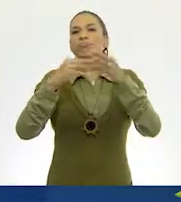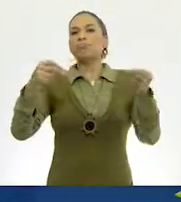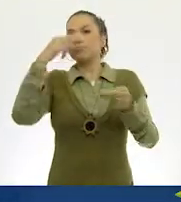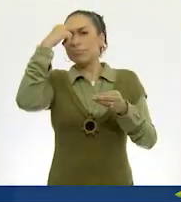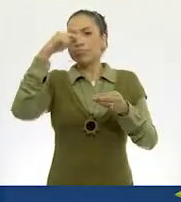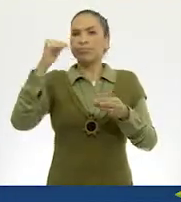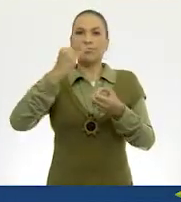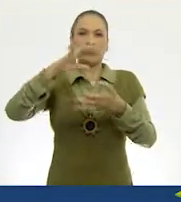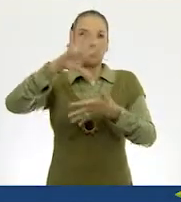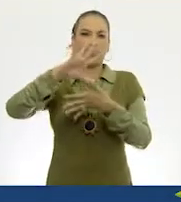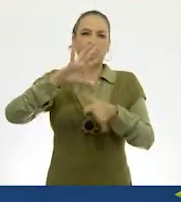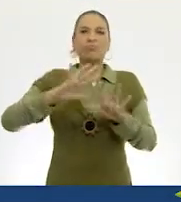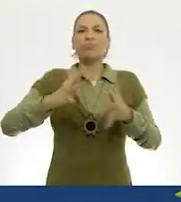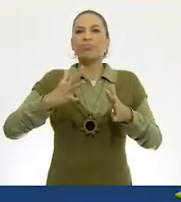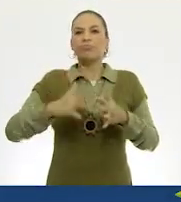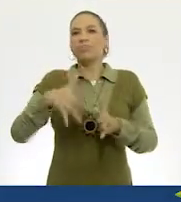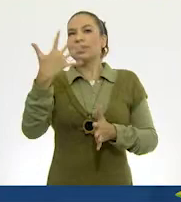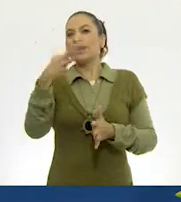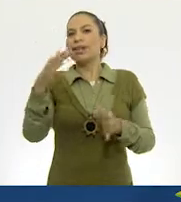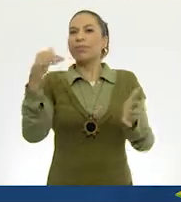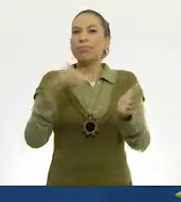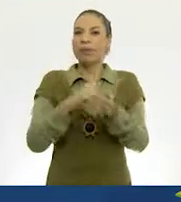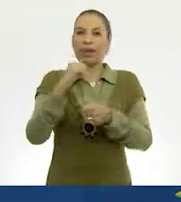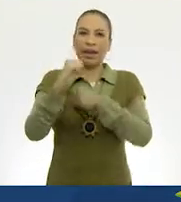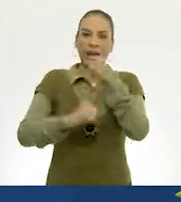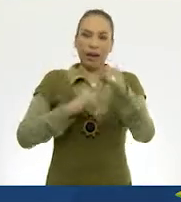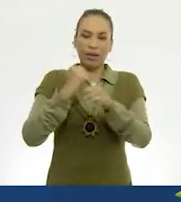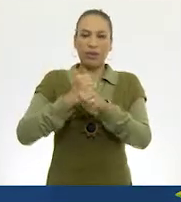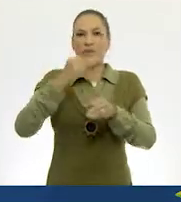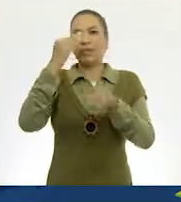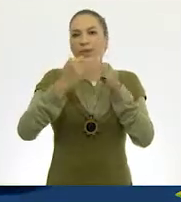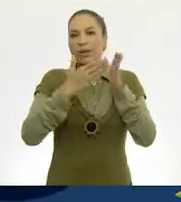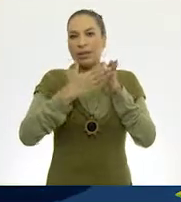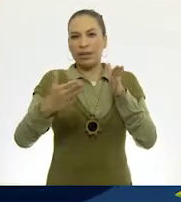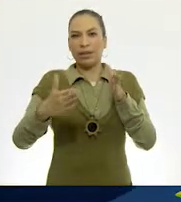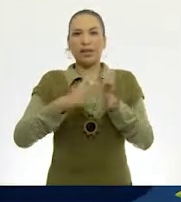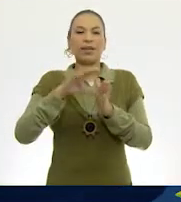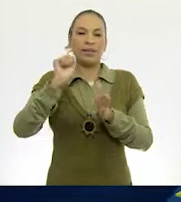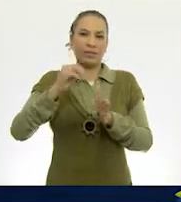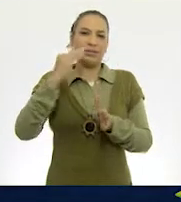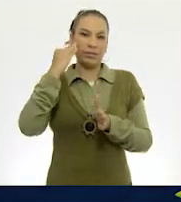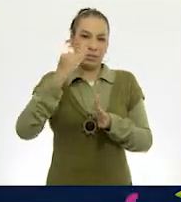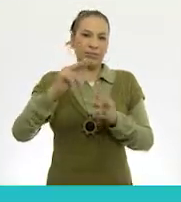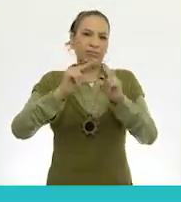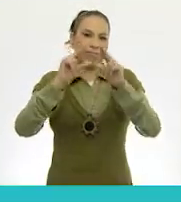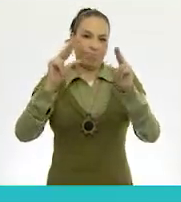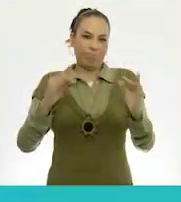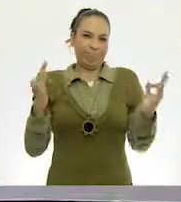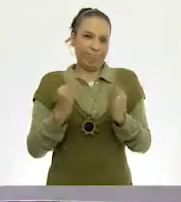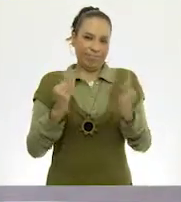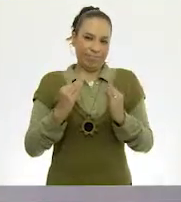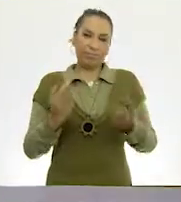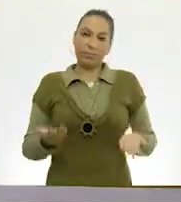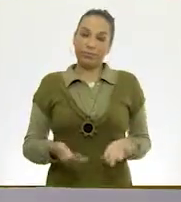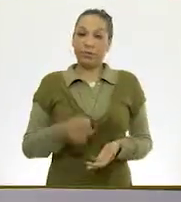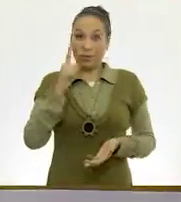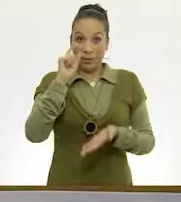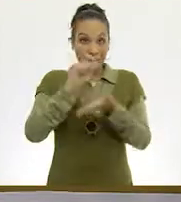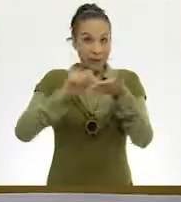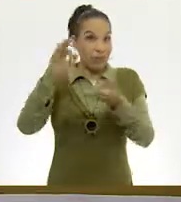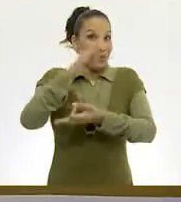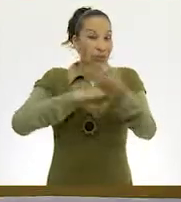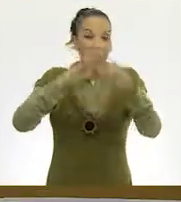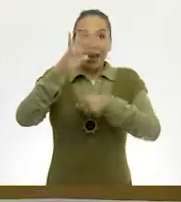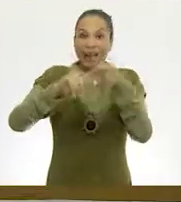hace aproximadamente 10.000 años, al final de la Edad de Hielo. ¿Tomaron nota de todos